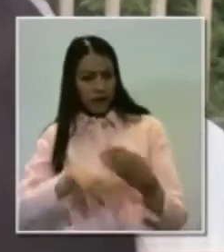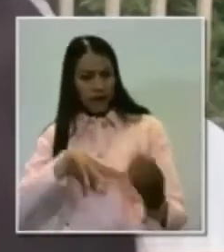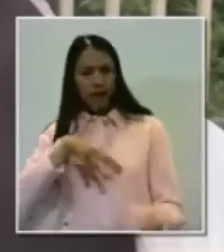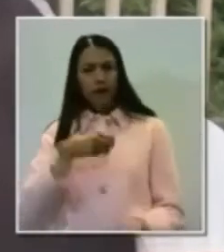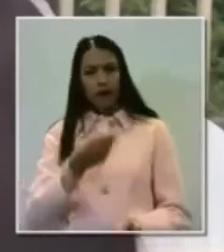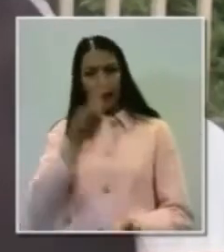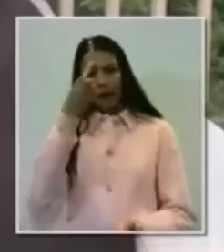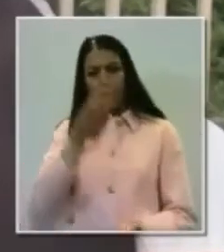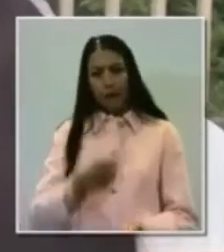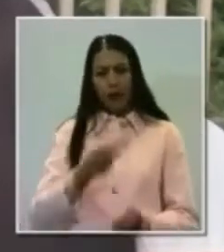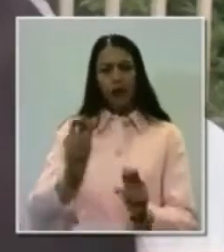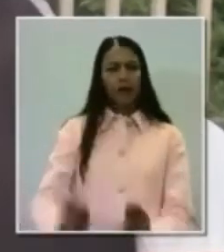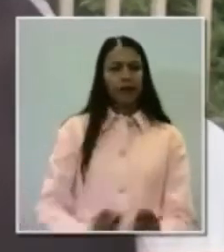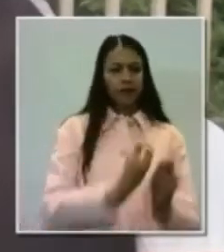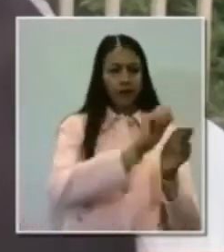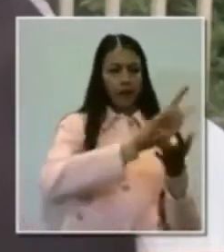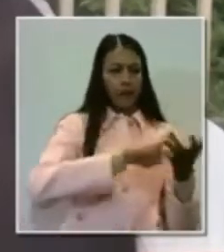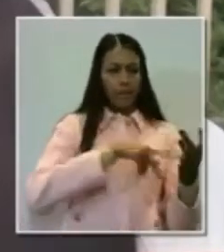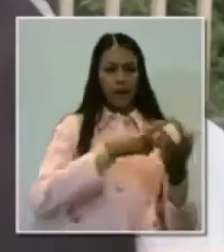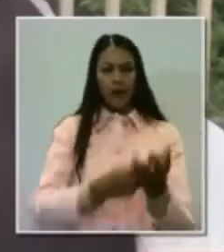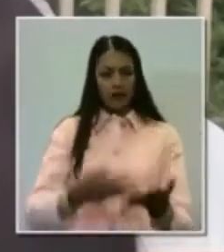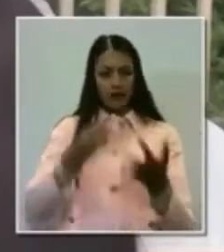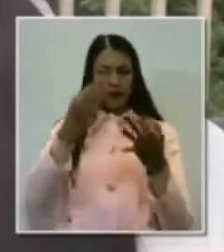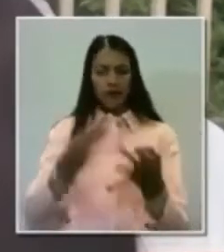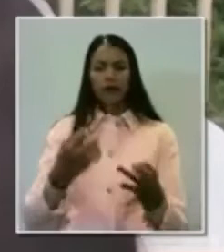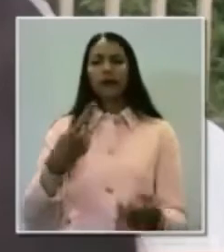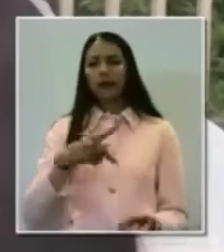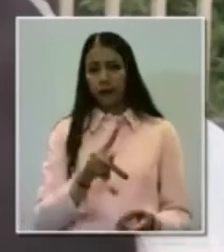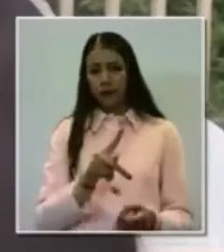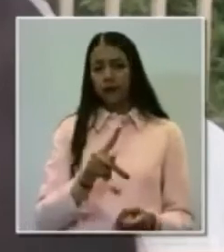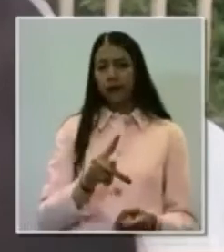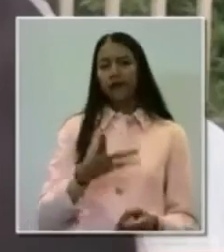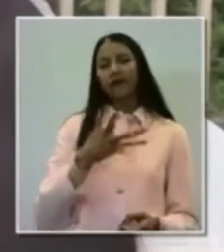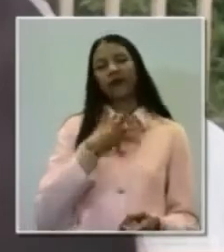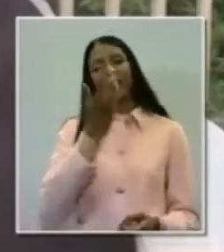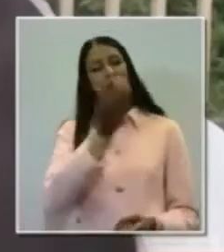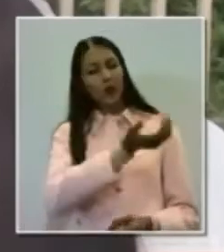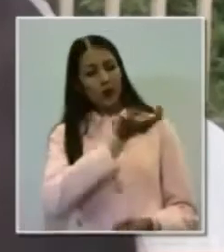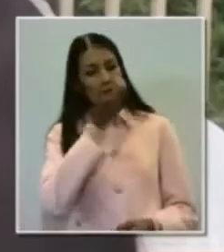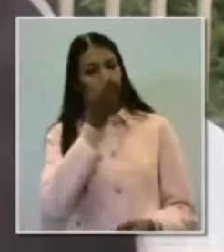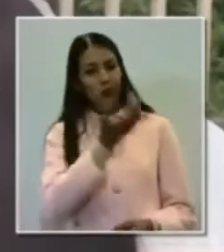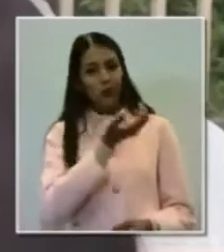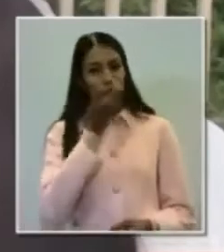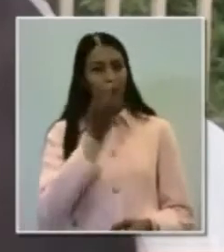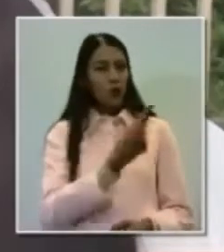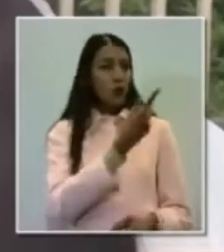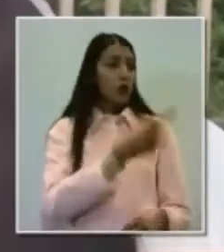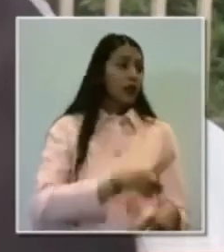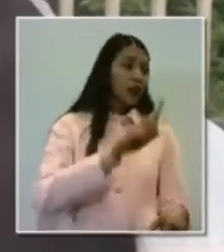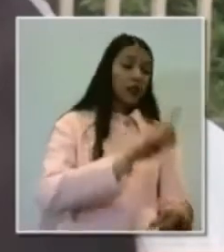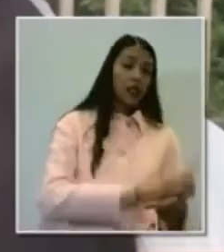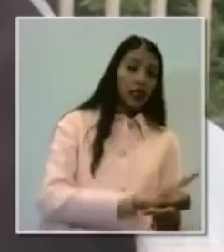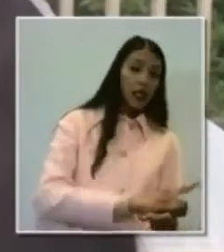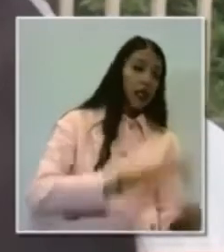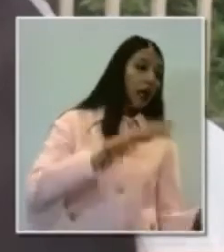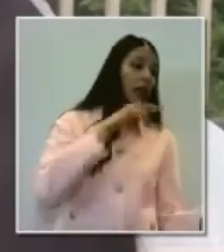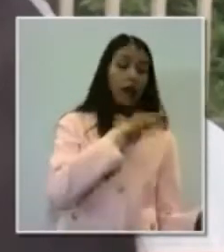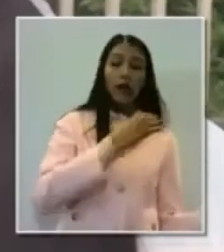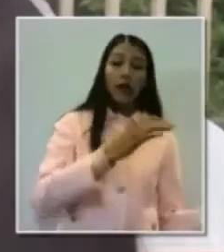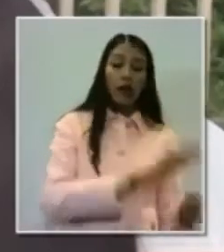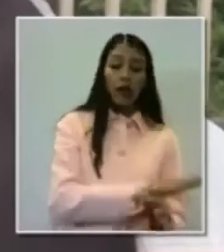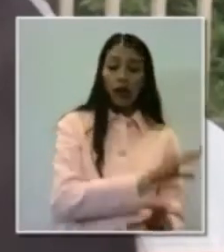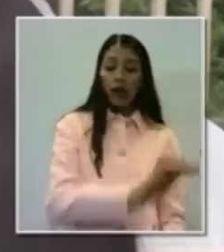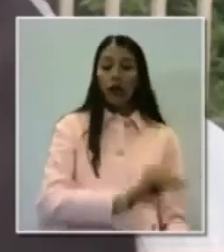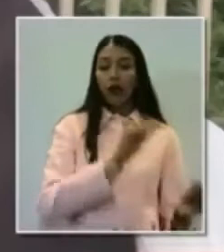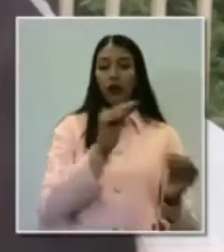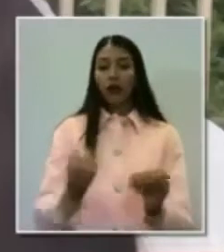para asignar las plazas de manera correcta, solamente que se estaba acostumbrado a que se asignaban de un día a otro sin la normatividad,